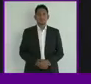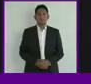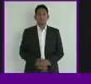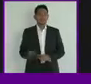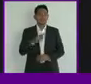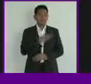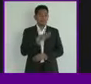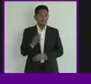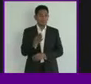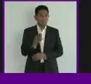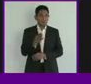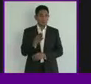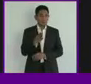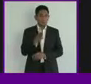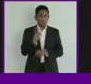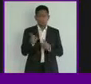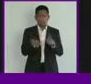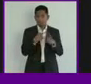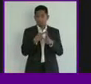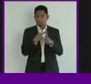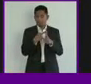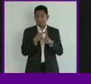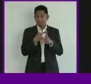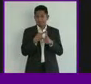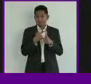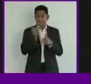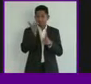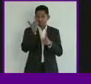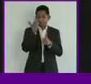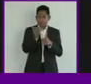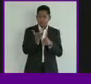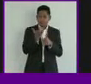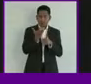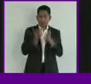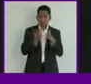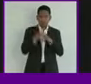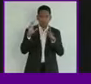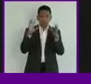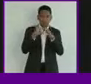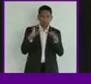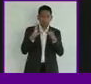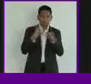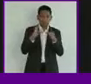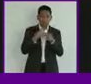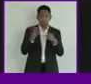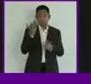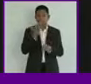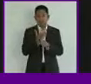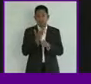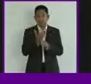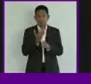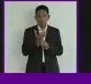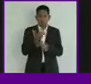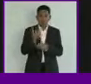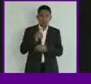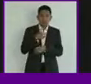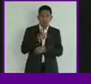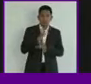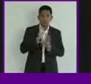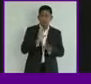Bueno, como primer punto, me parece interesante señalar todo lo que llevamos a lo largo de